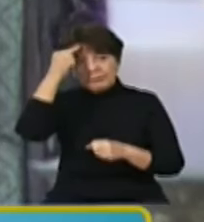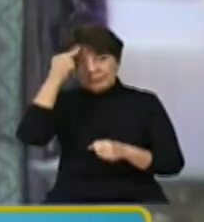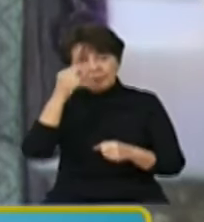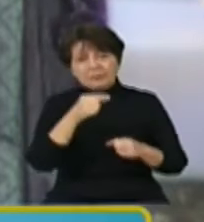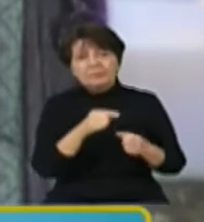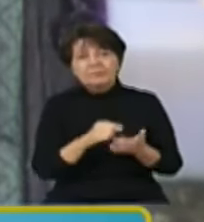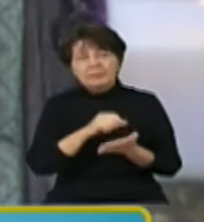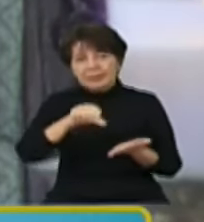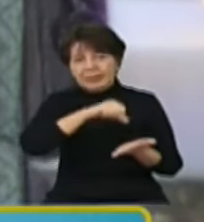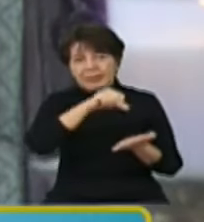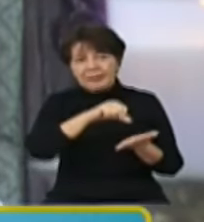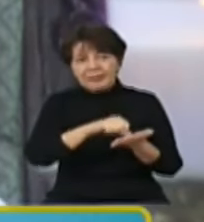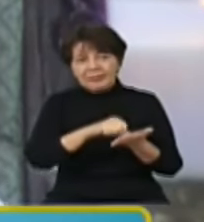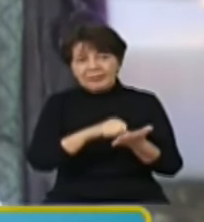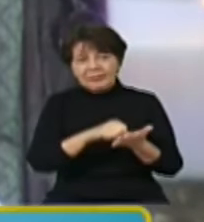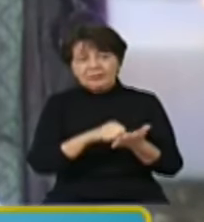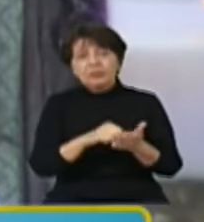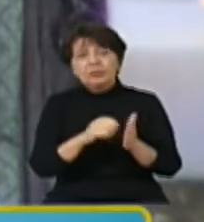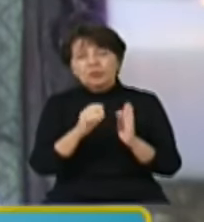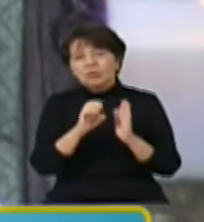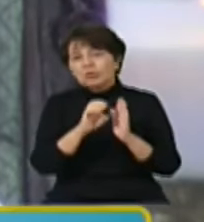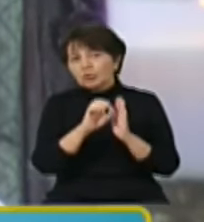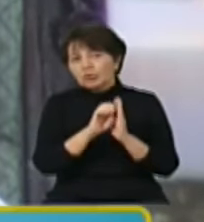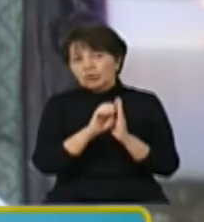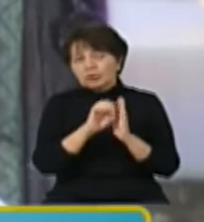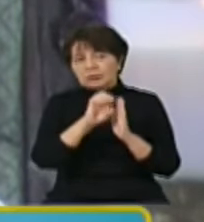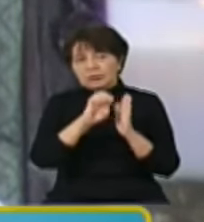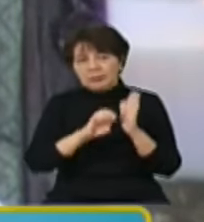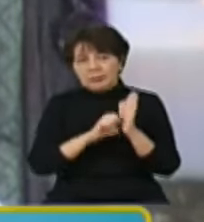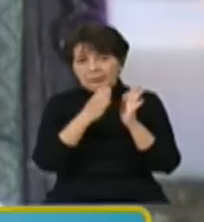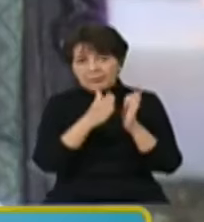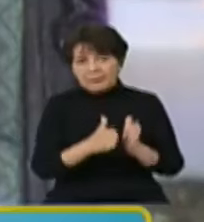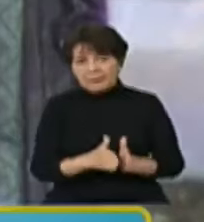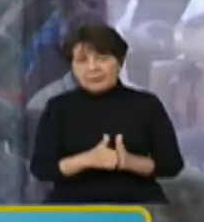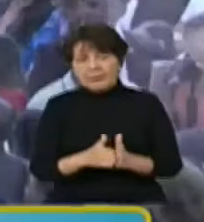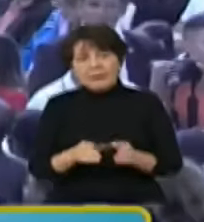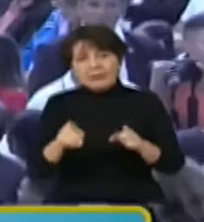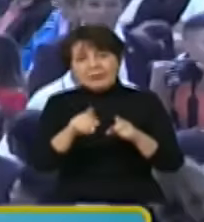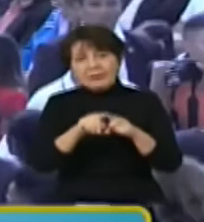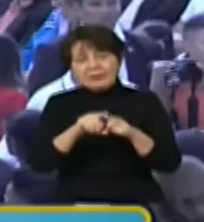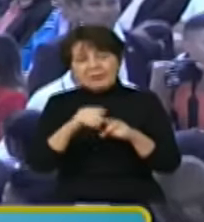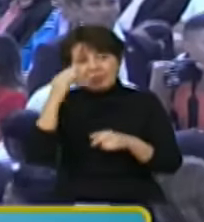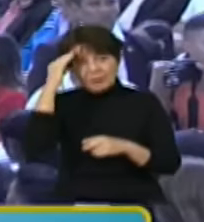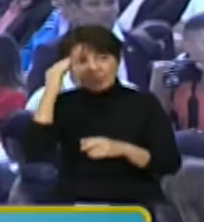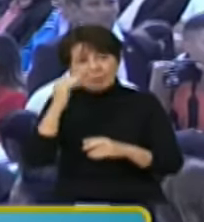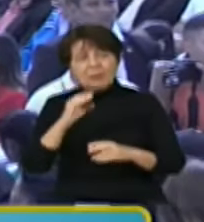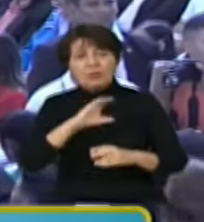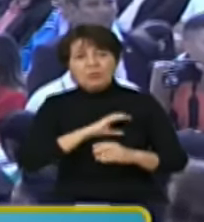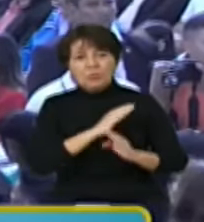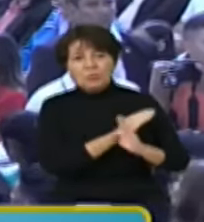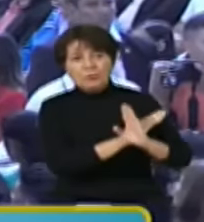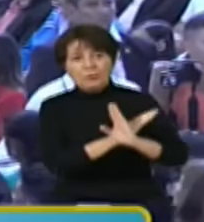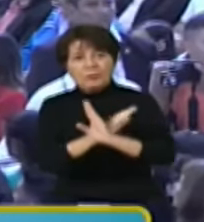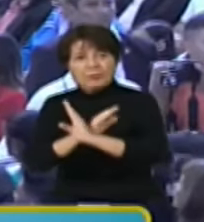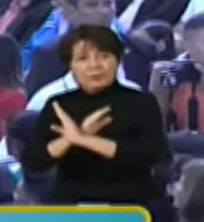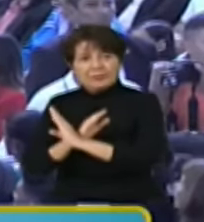Corporación Municipal, Cuerpo Diplomático, hermanos militares y cuerpos de seguridad,